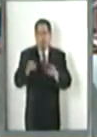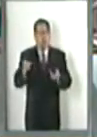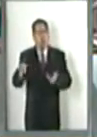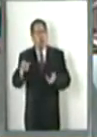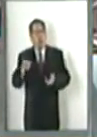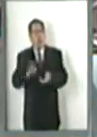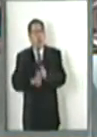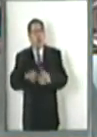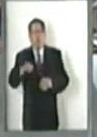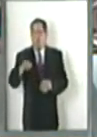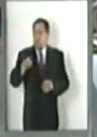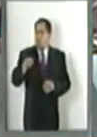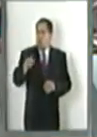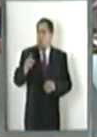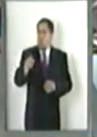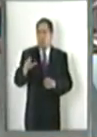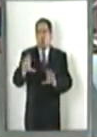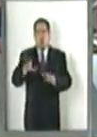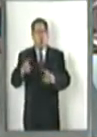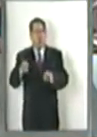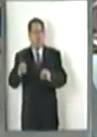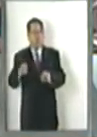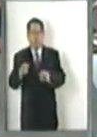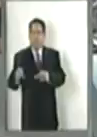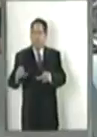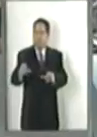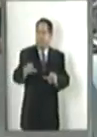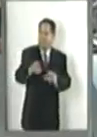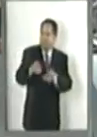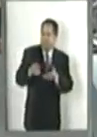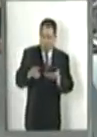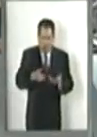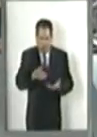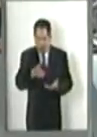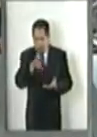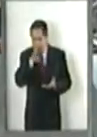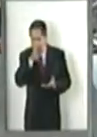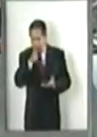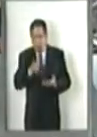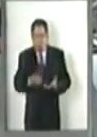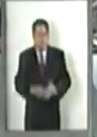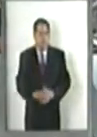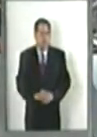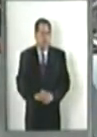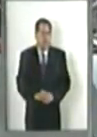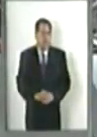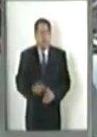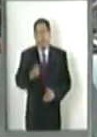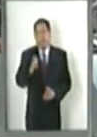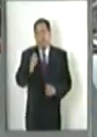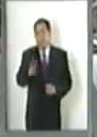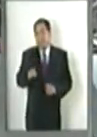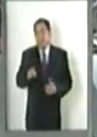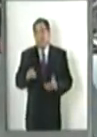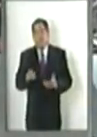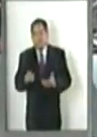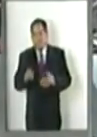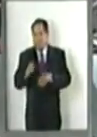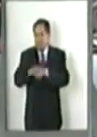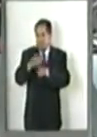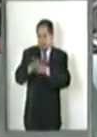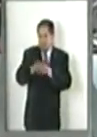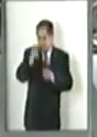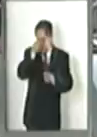existe en la producción y venta de esas partes. Asimismo, daña